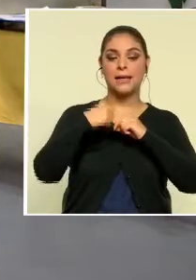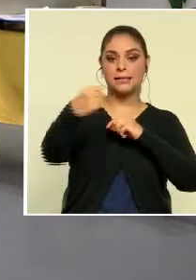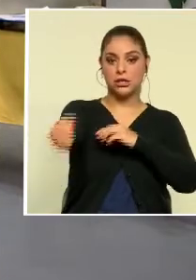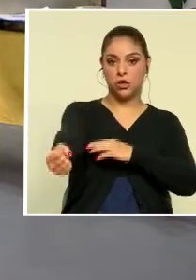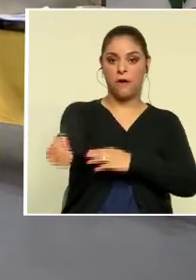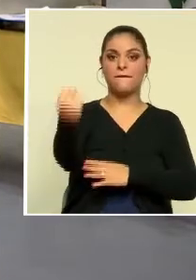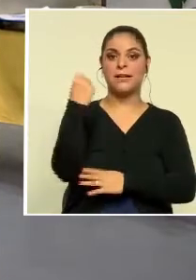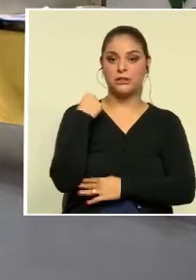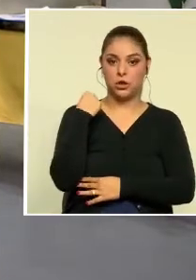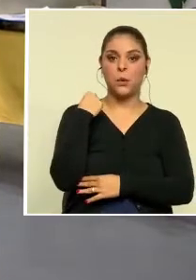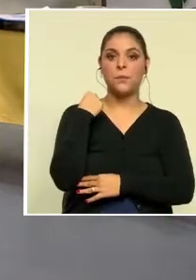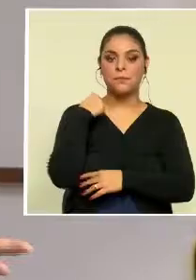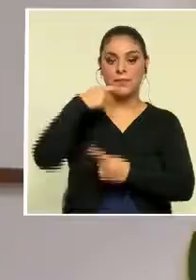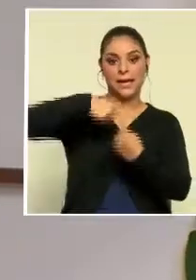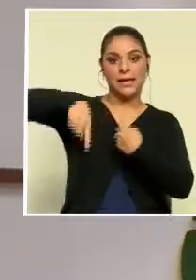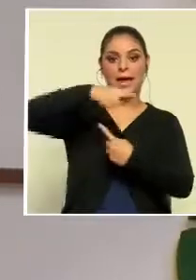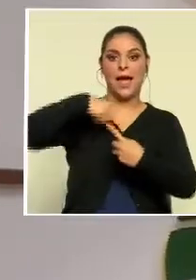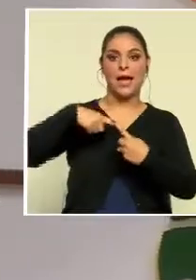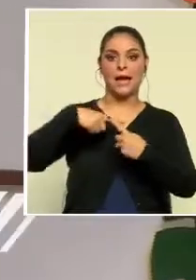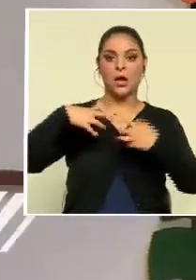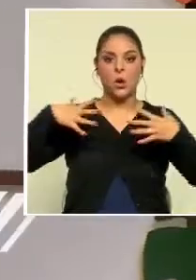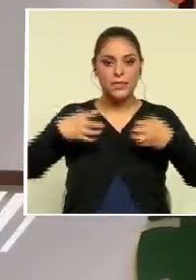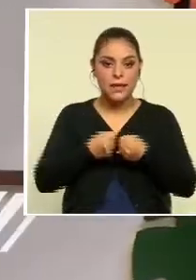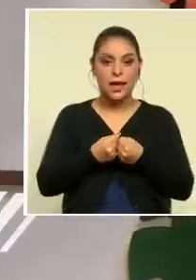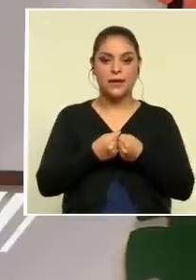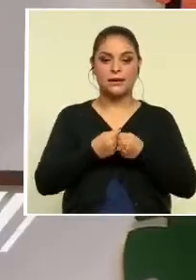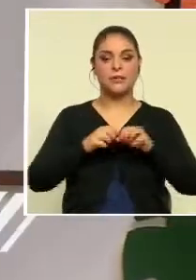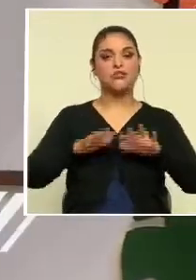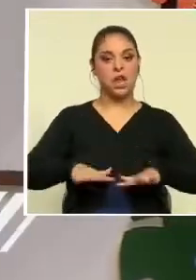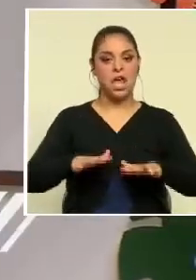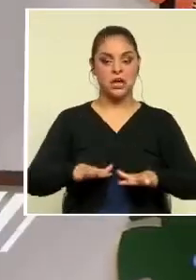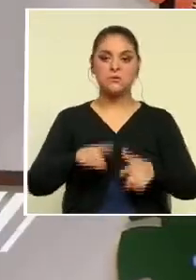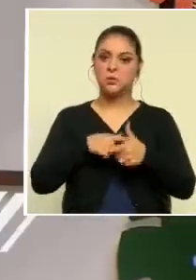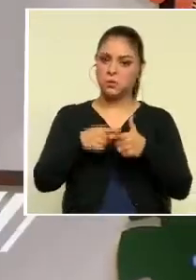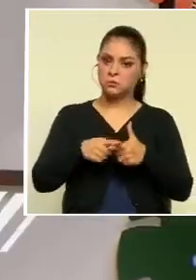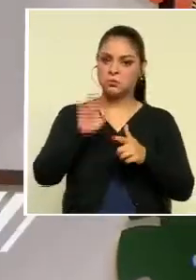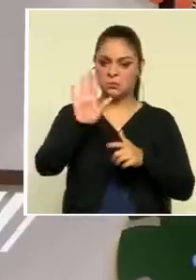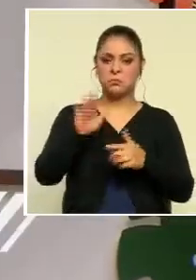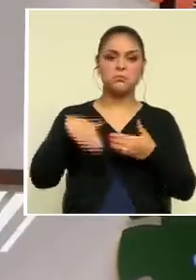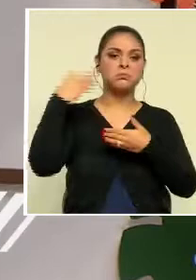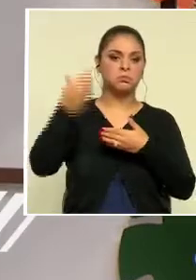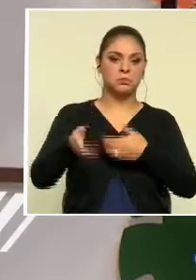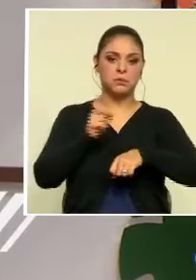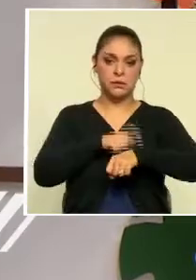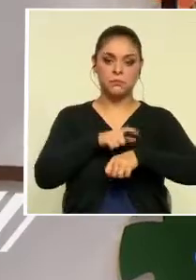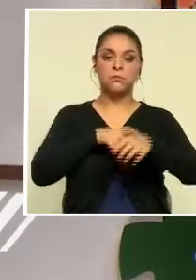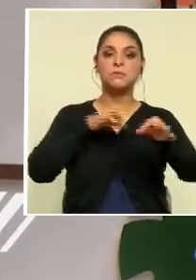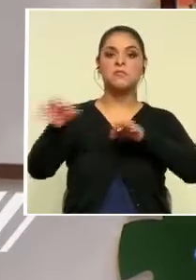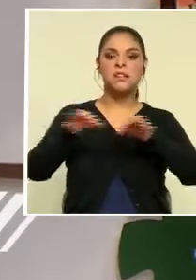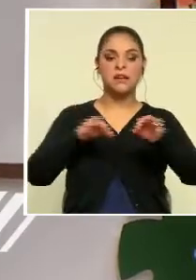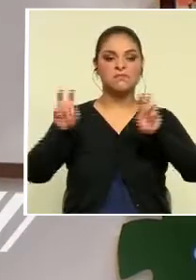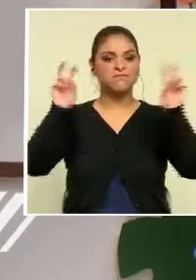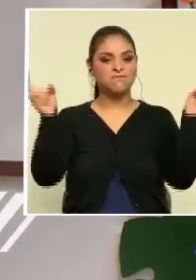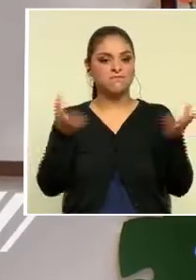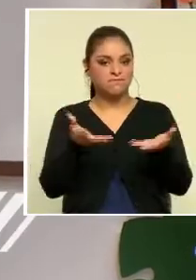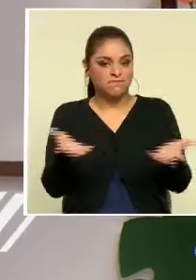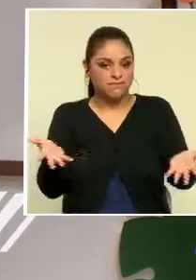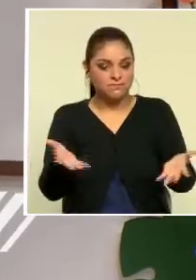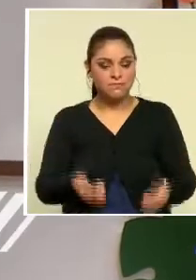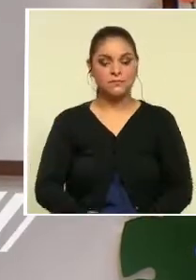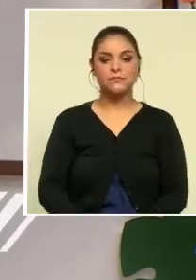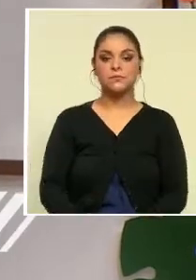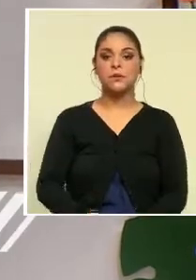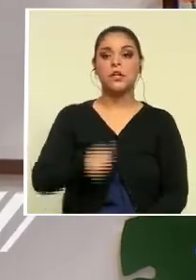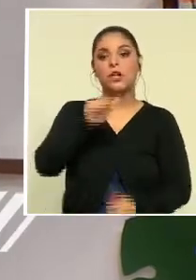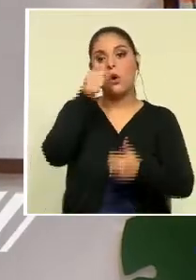sobre contraer y relajar pero dentro de un ratito niños y niñas vamos a explicarles un poquito de qué trata esto y otras